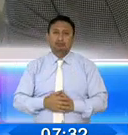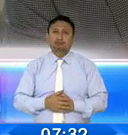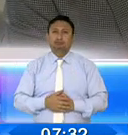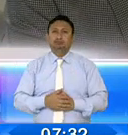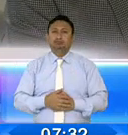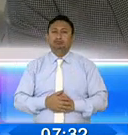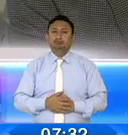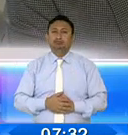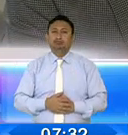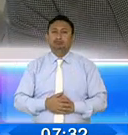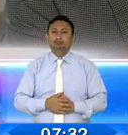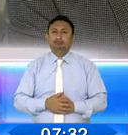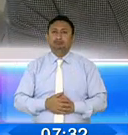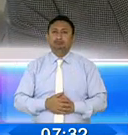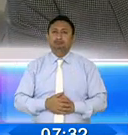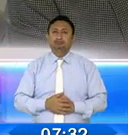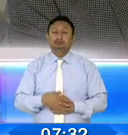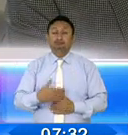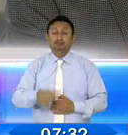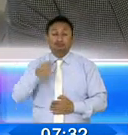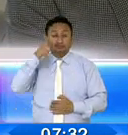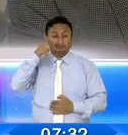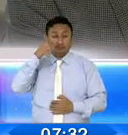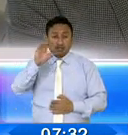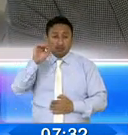Es que Lasso mandó una carta